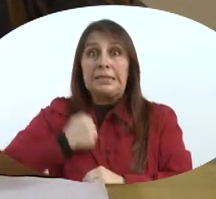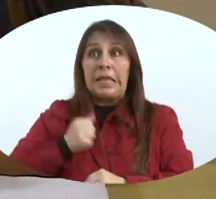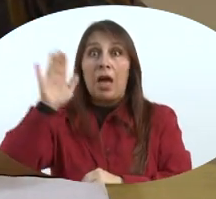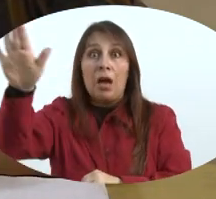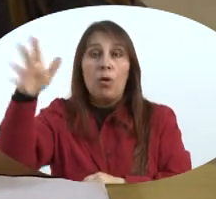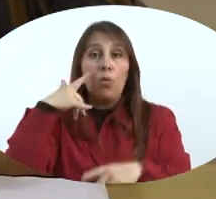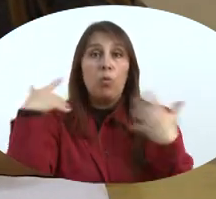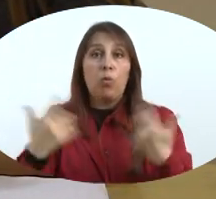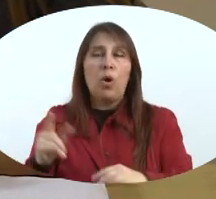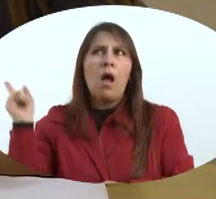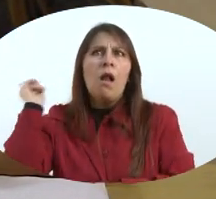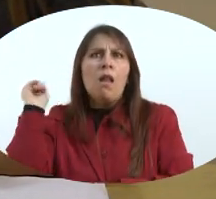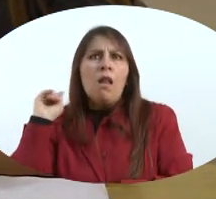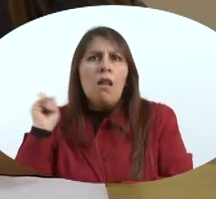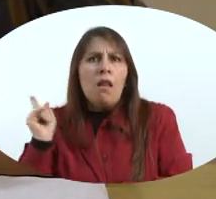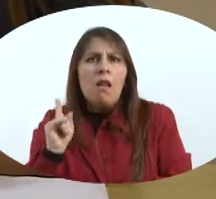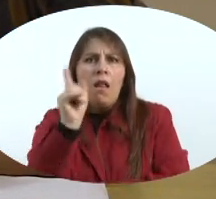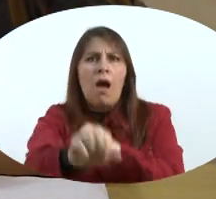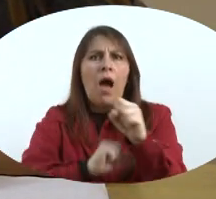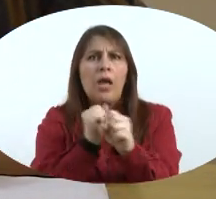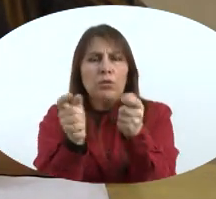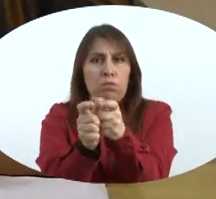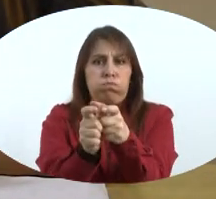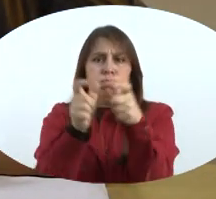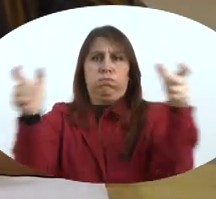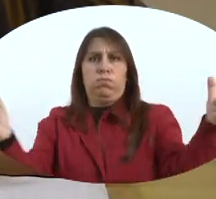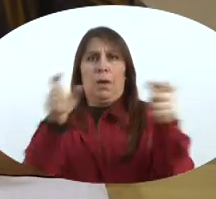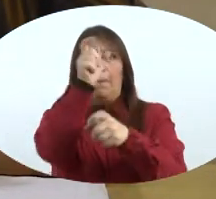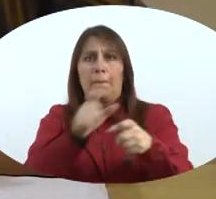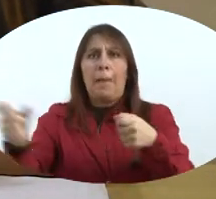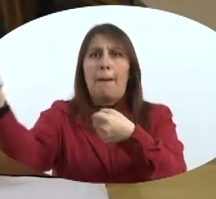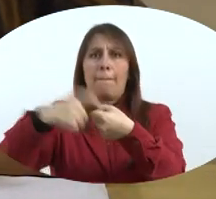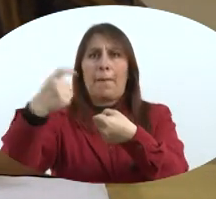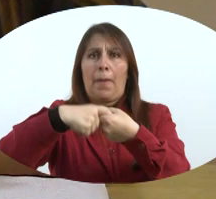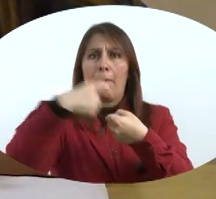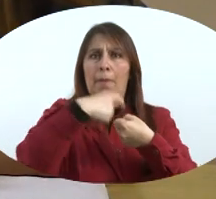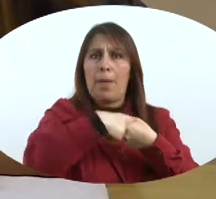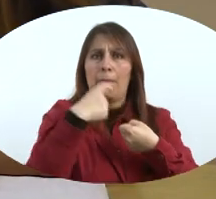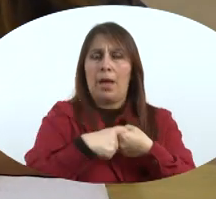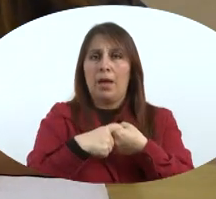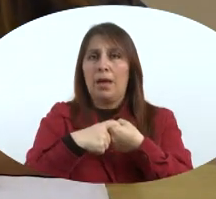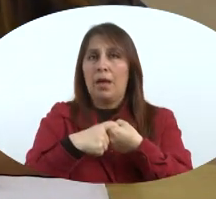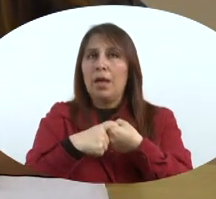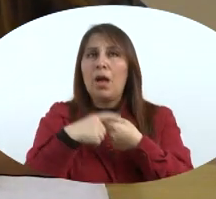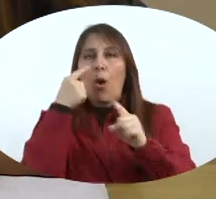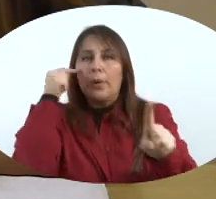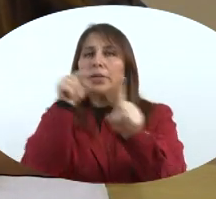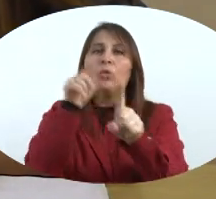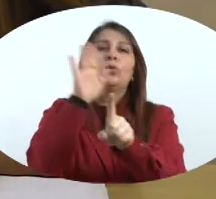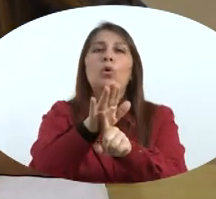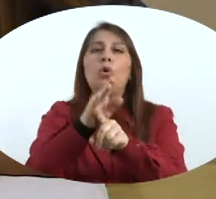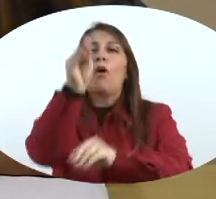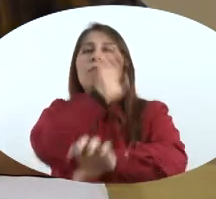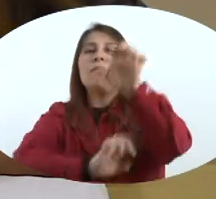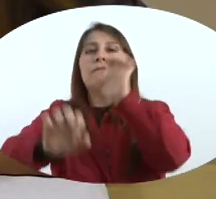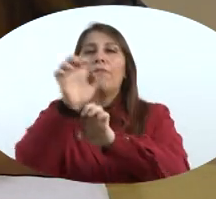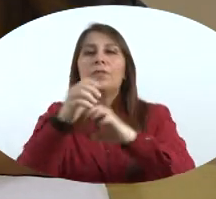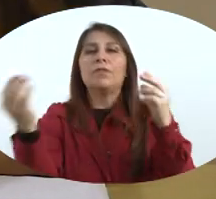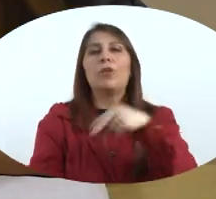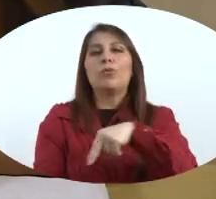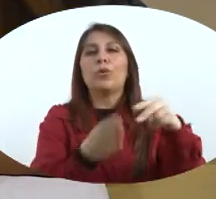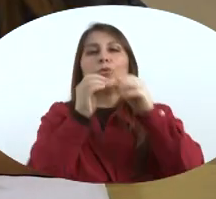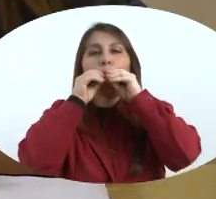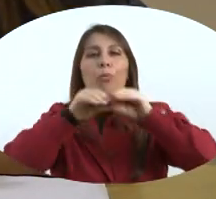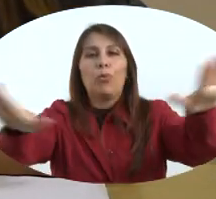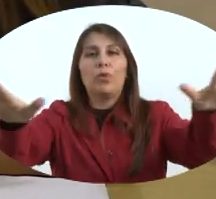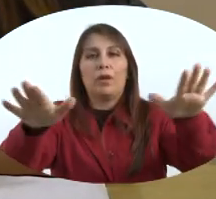que más años y mayor cantidad de personas tiene afiliadas y con un criterio y es la defensa de esa educación pública como derecho a